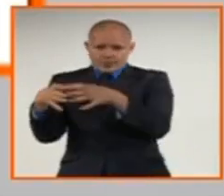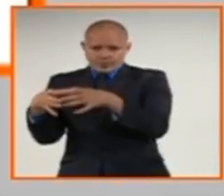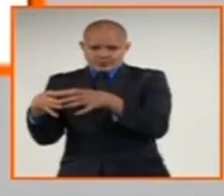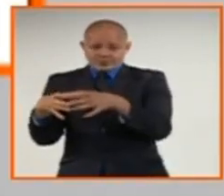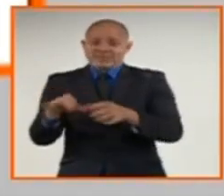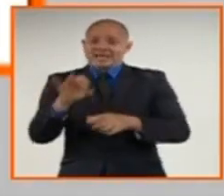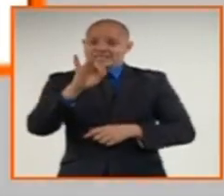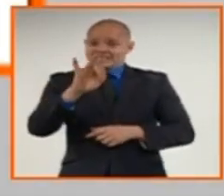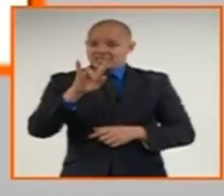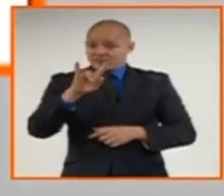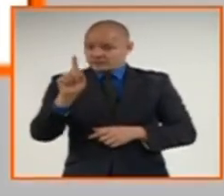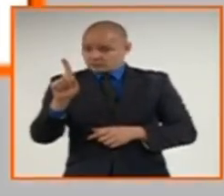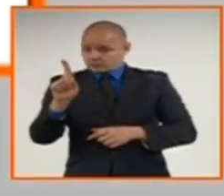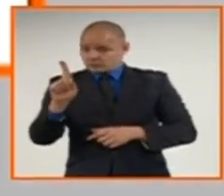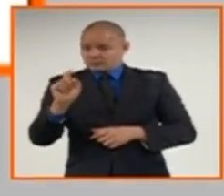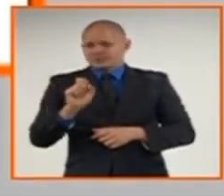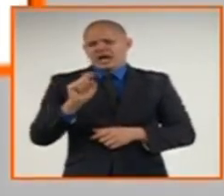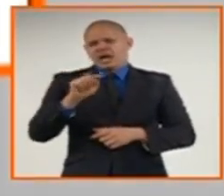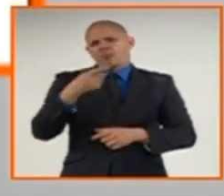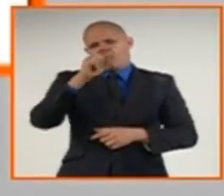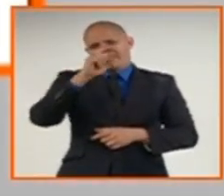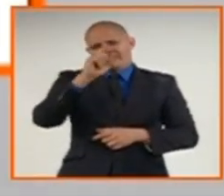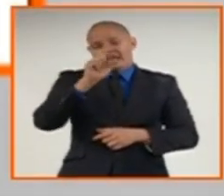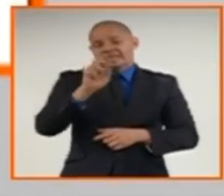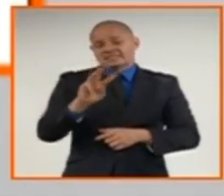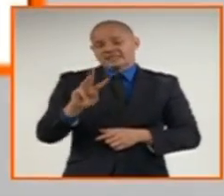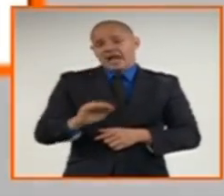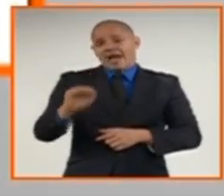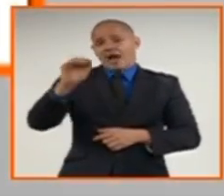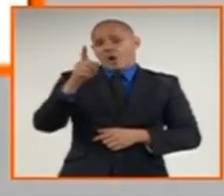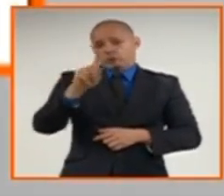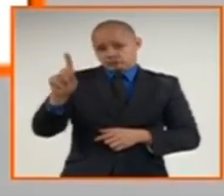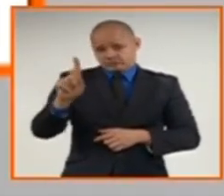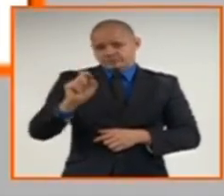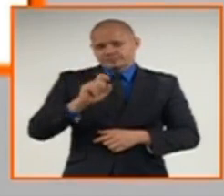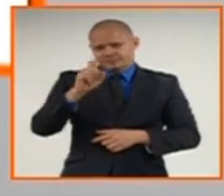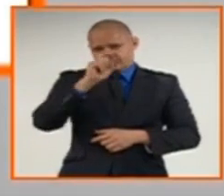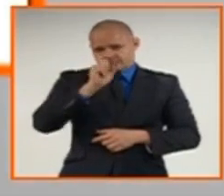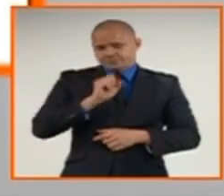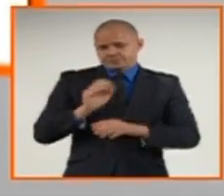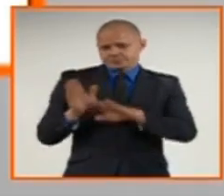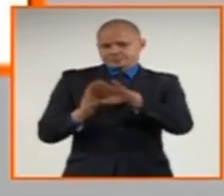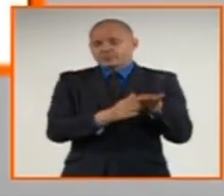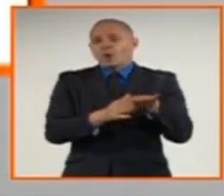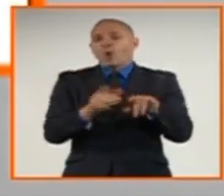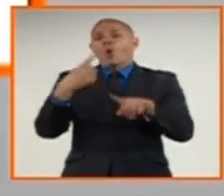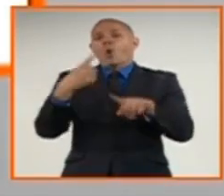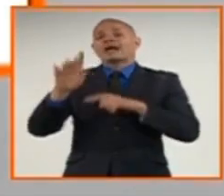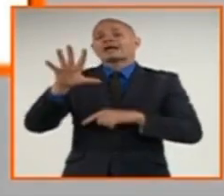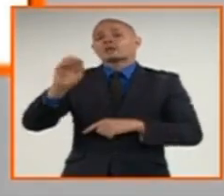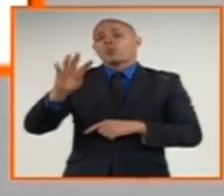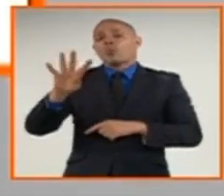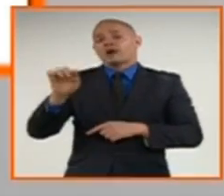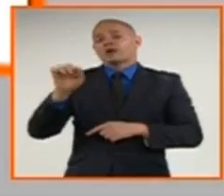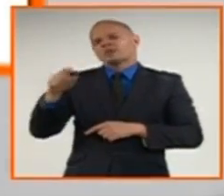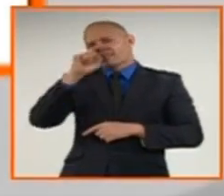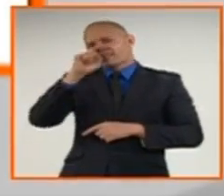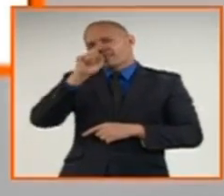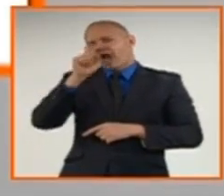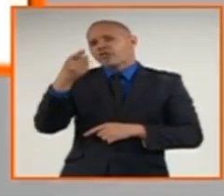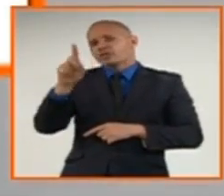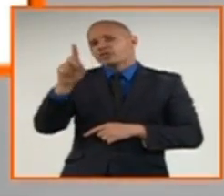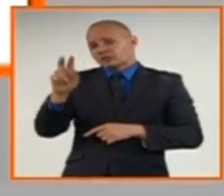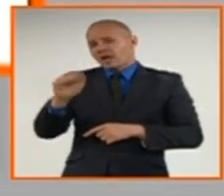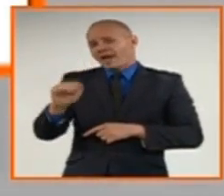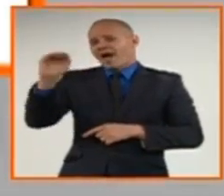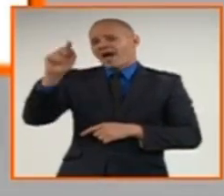791, los más pequeños, entre 3 y 11 años, y 504, entre 12 y 18 años, que nos permite tener una